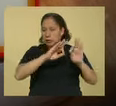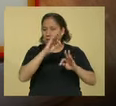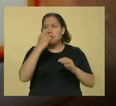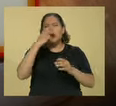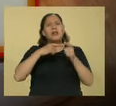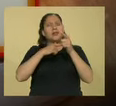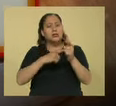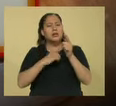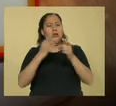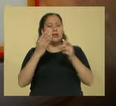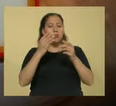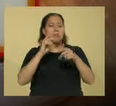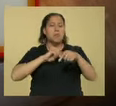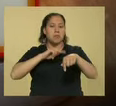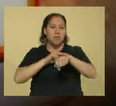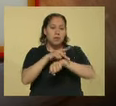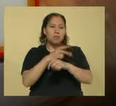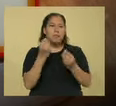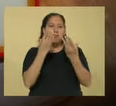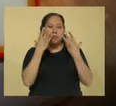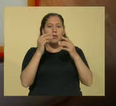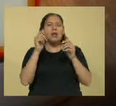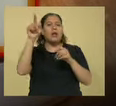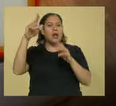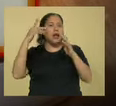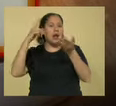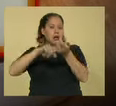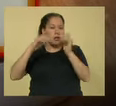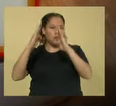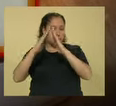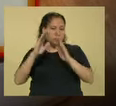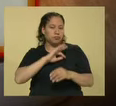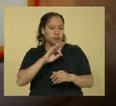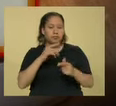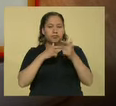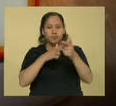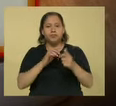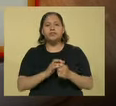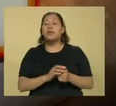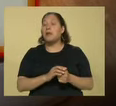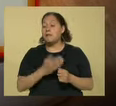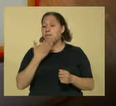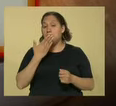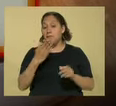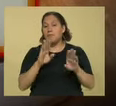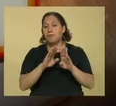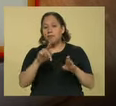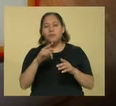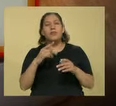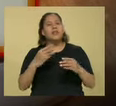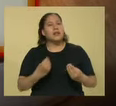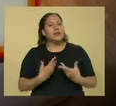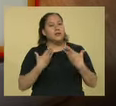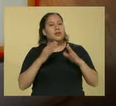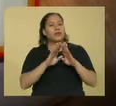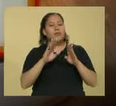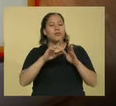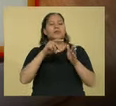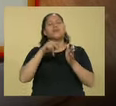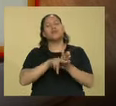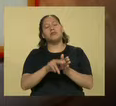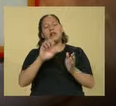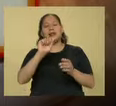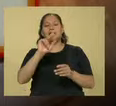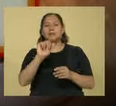que sigan hidratando su piel en su casa. Perfecto, pues no se diga más, a disfrutar de Model Art Spa